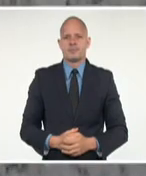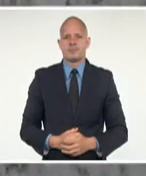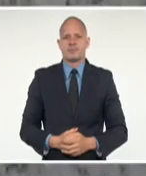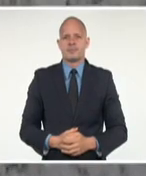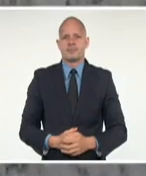cubana